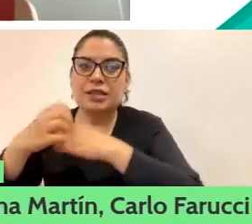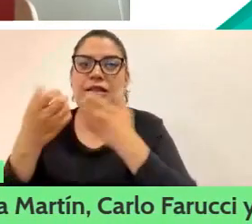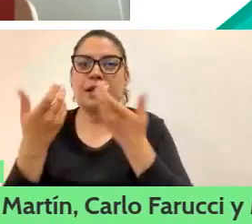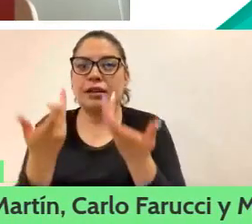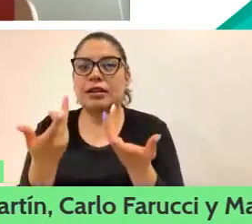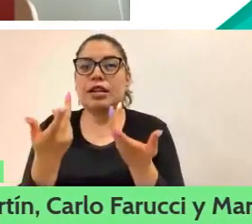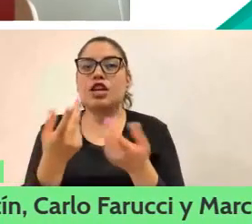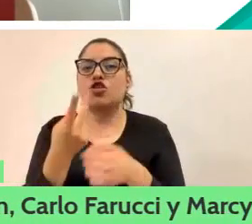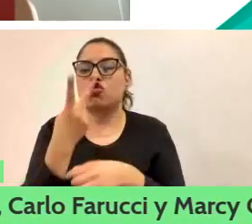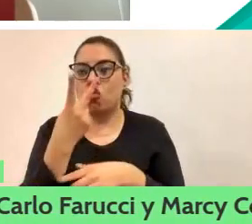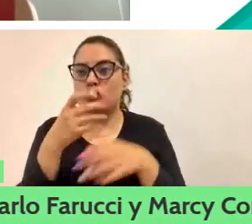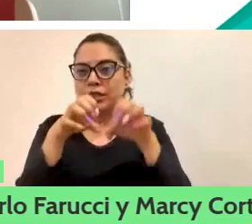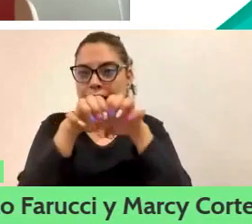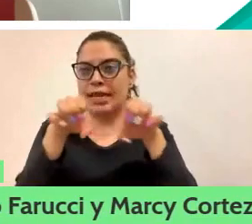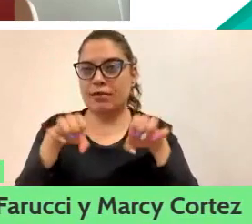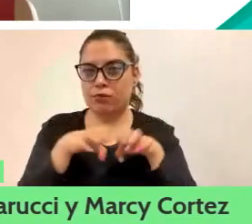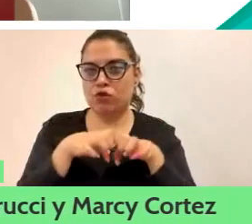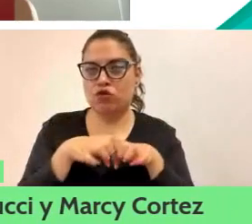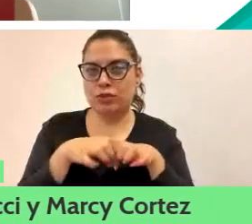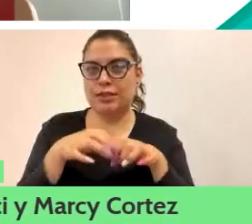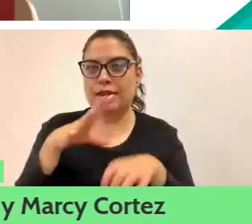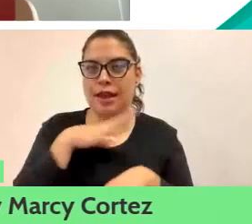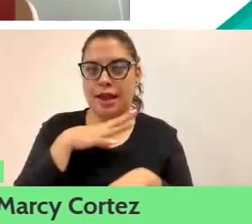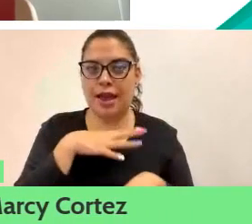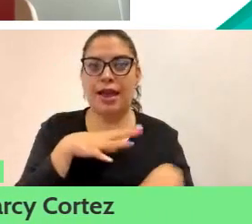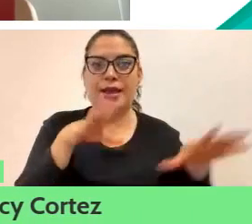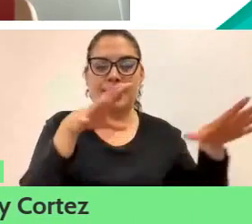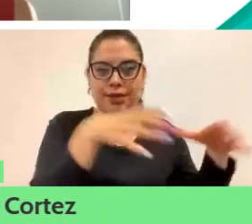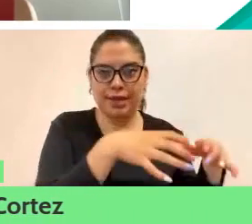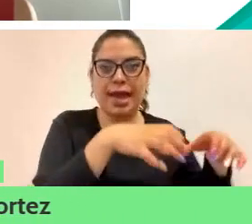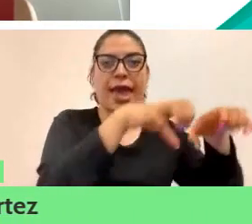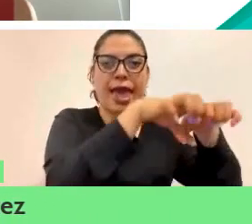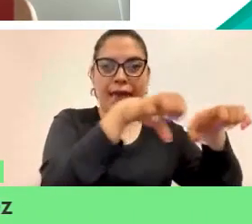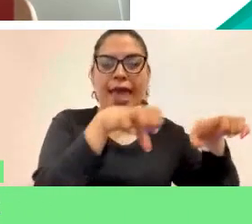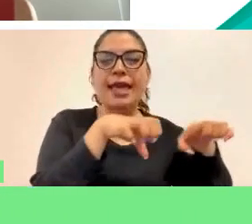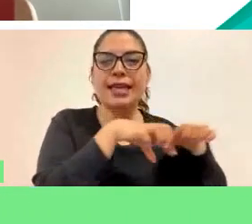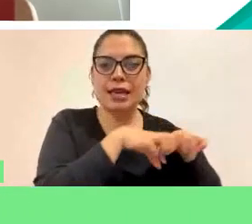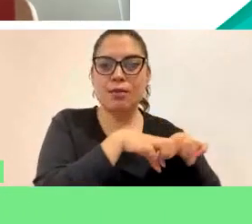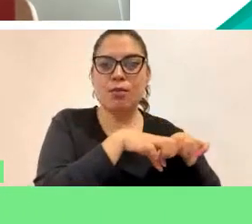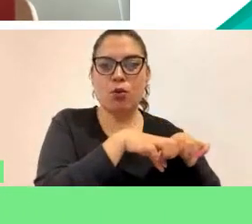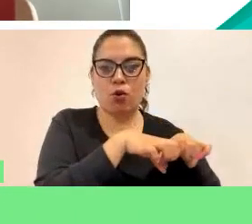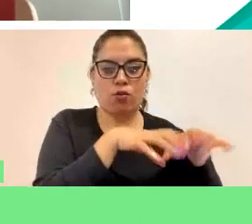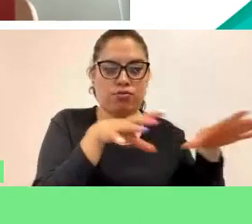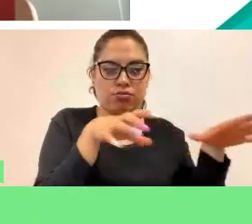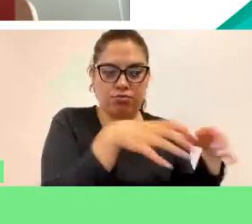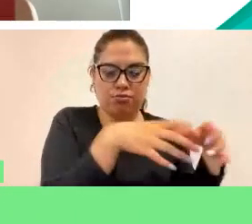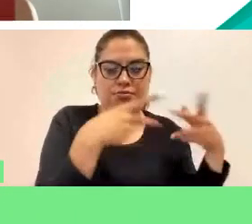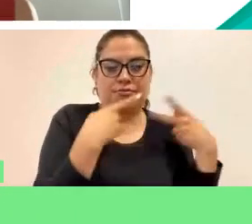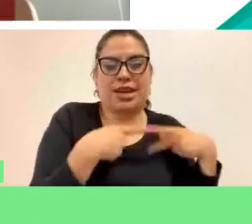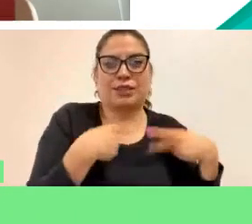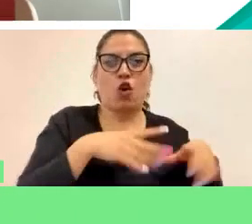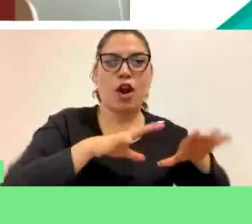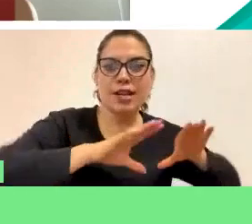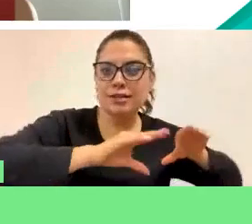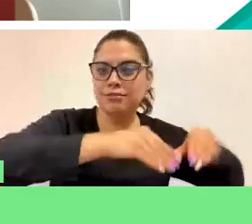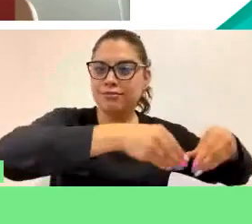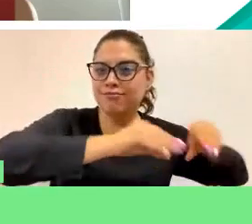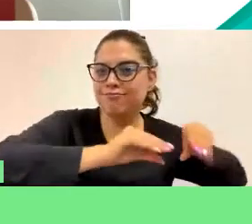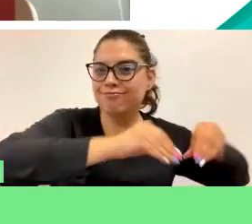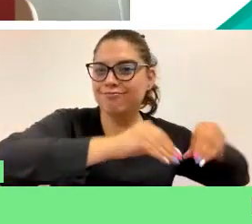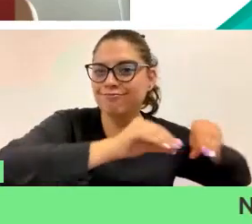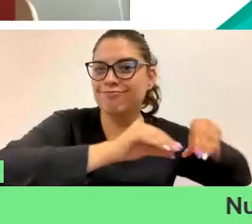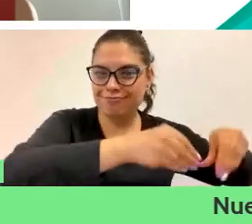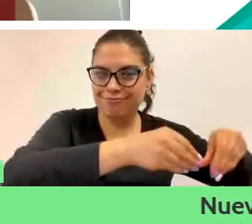equipos que tenemos, uno es el equipo de masajistas con discapacidad visual y otro es un equipo de personas sordas